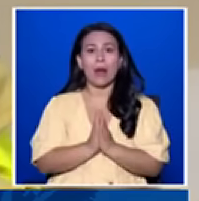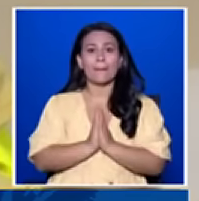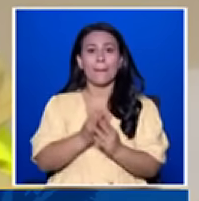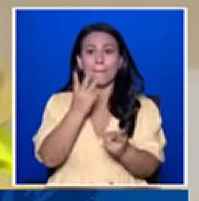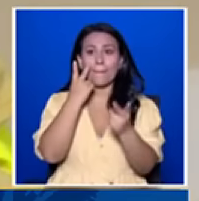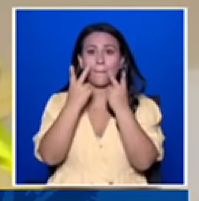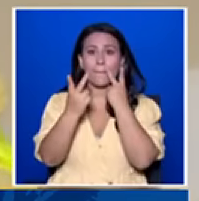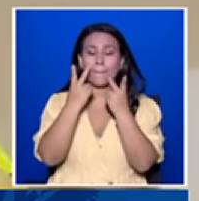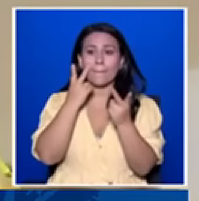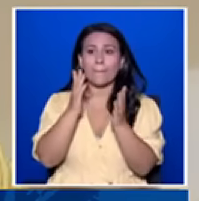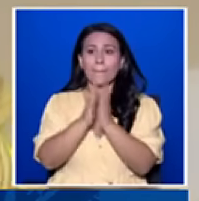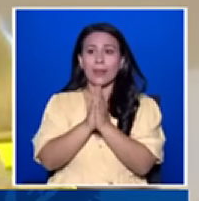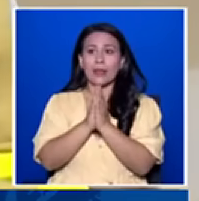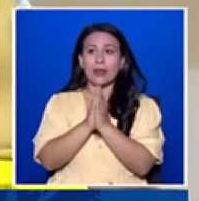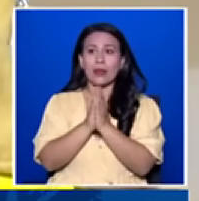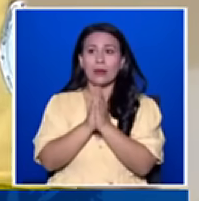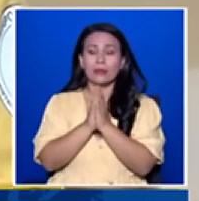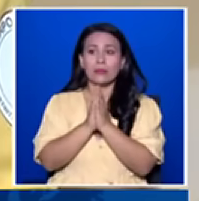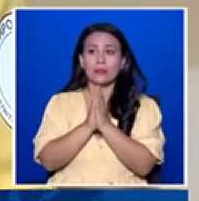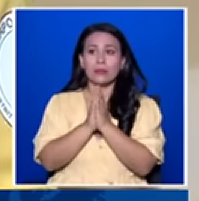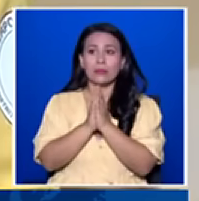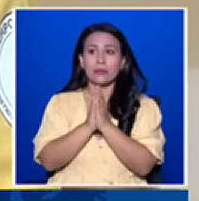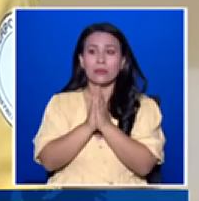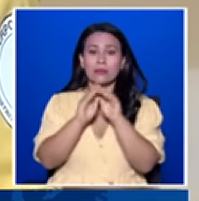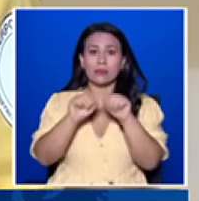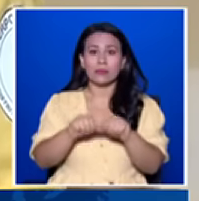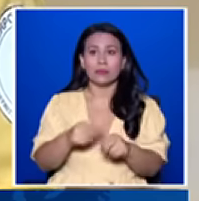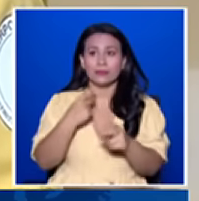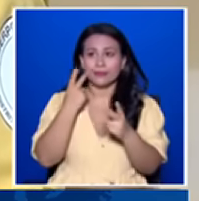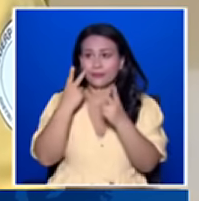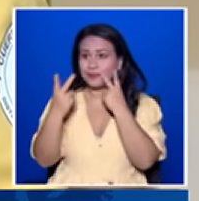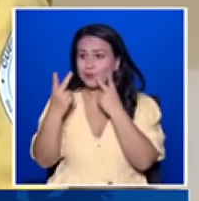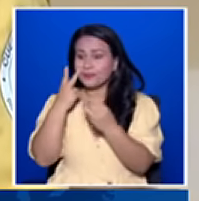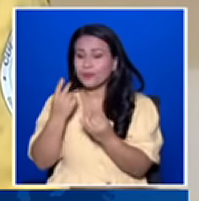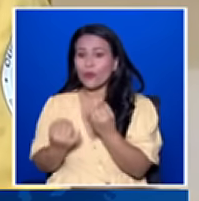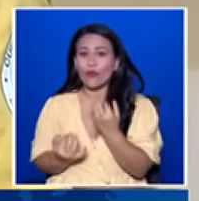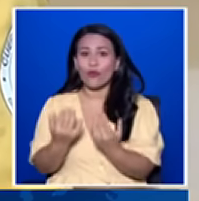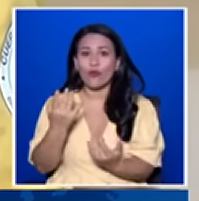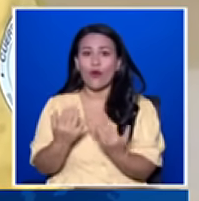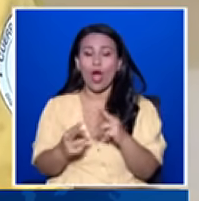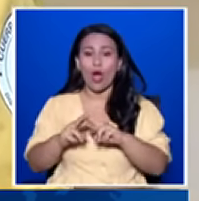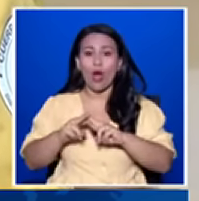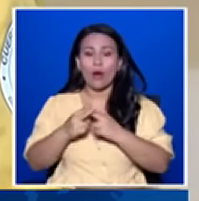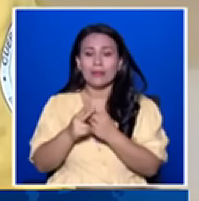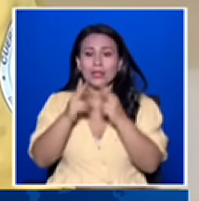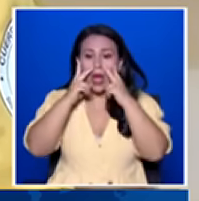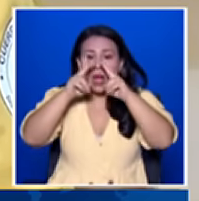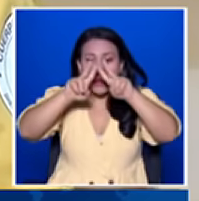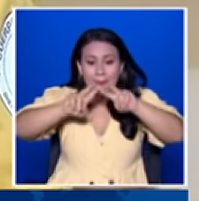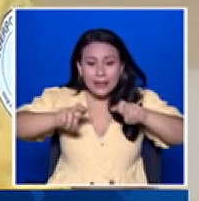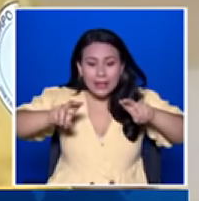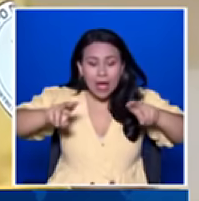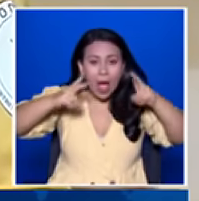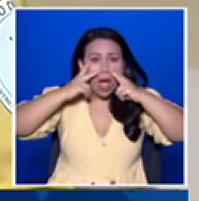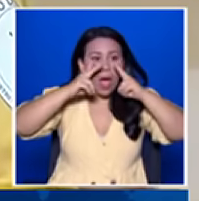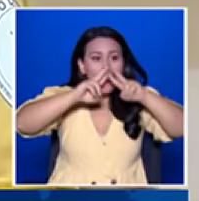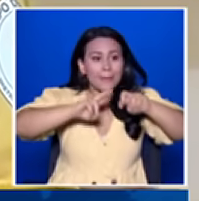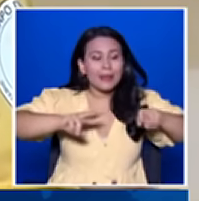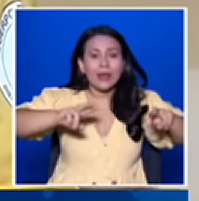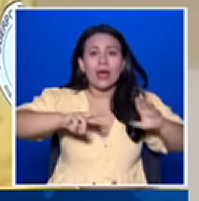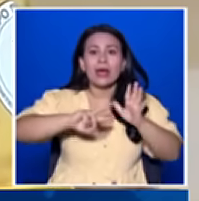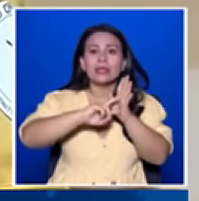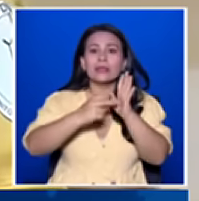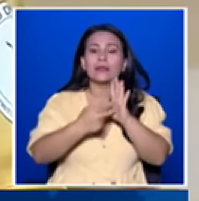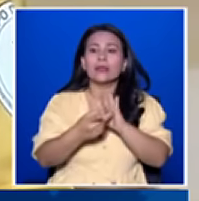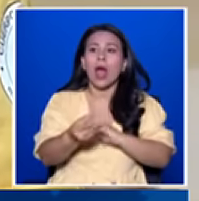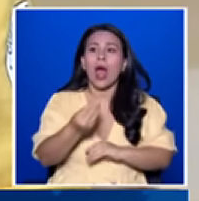catastros en los que se originaron los incendios para poder iniciar los procesos de investigación que ya le corresponderá al